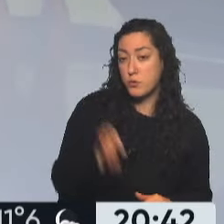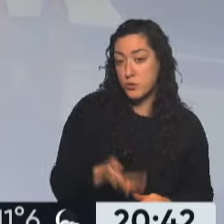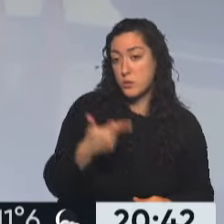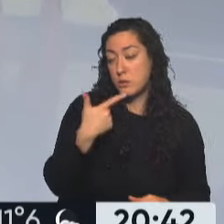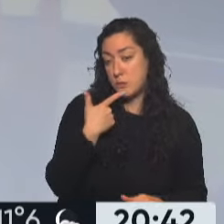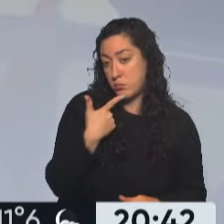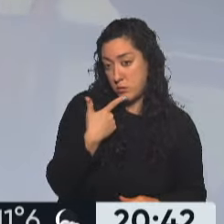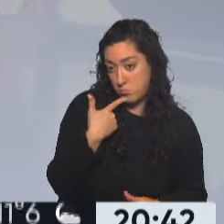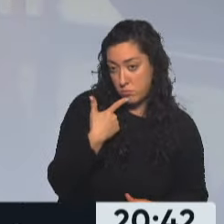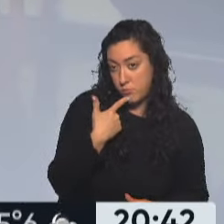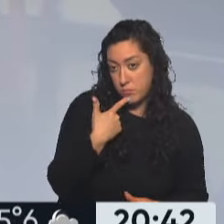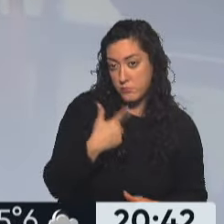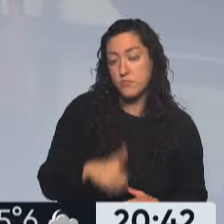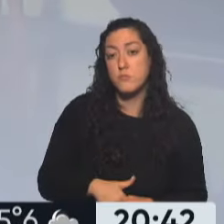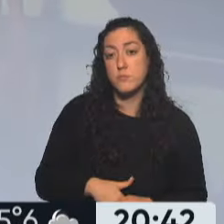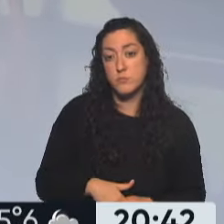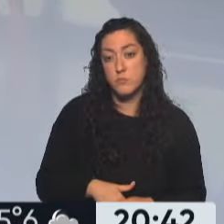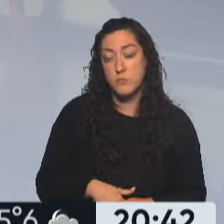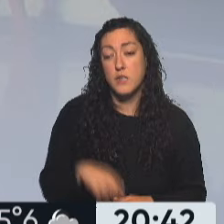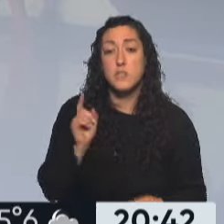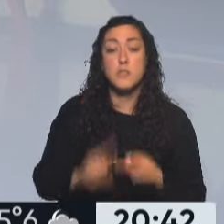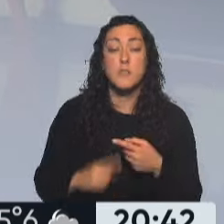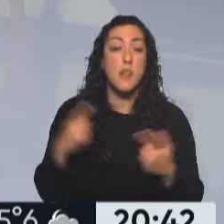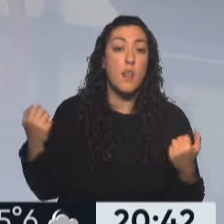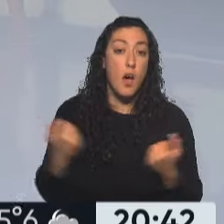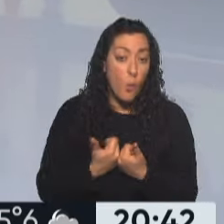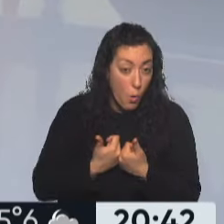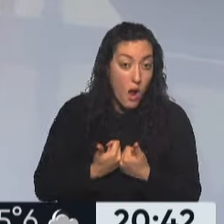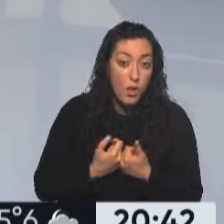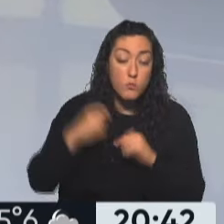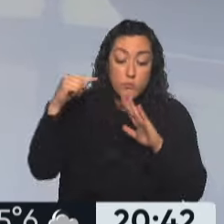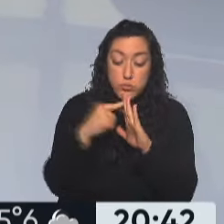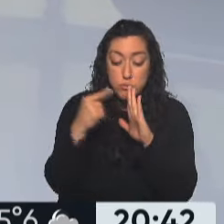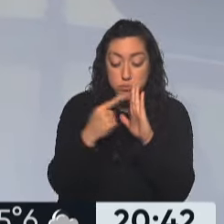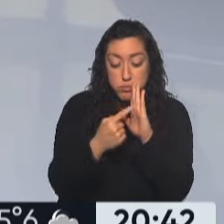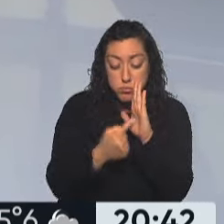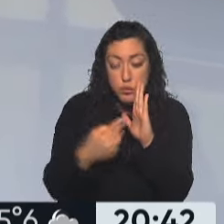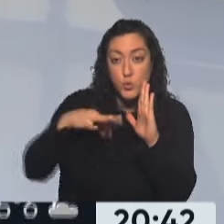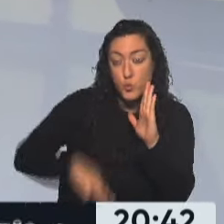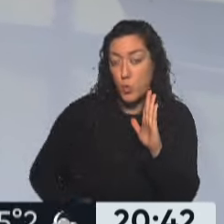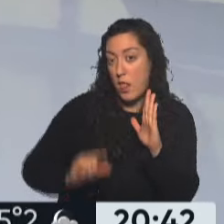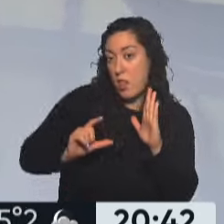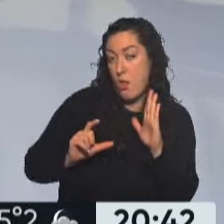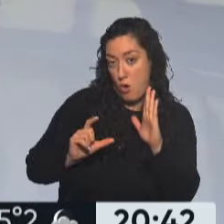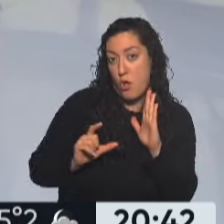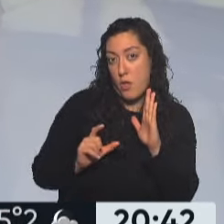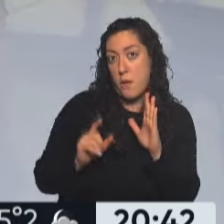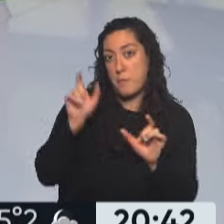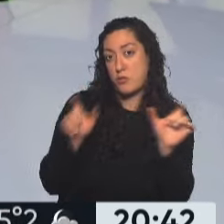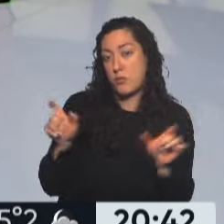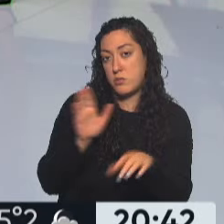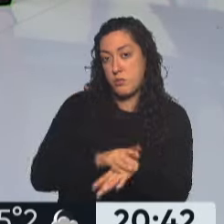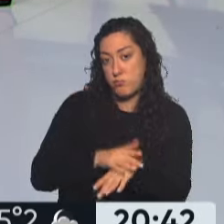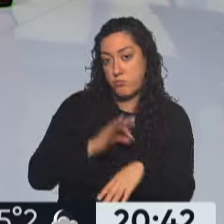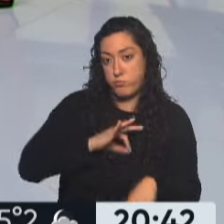tenés que tener en cuenta es que este acuerdo va en todos los conceptos que componen el salario de tu encargado. Es decir, si él